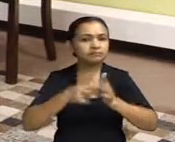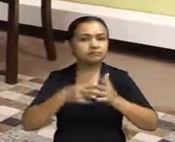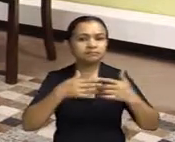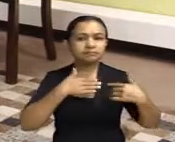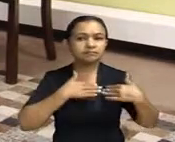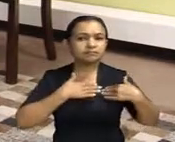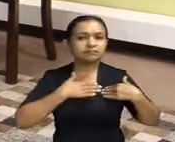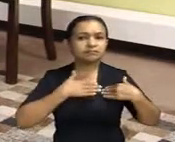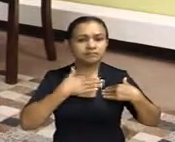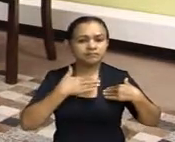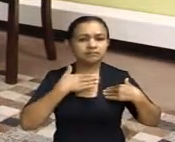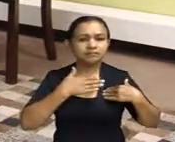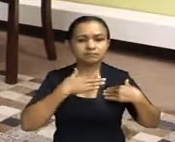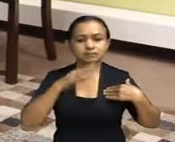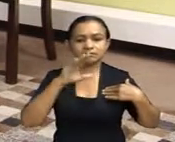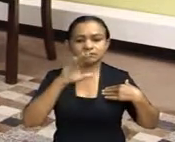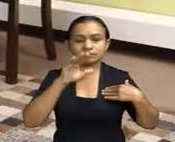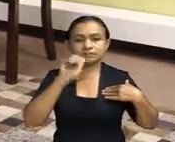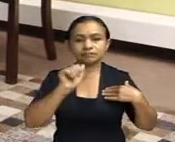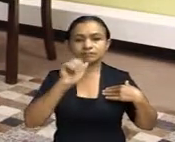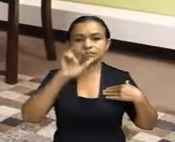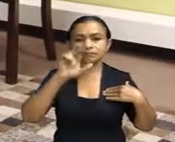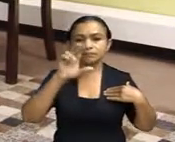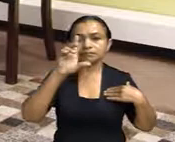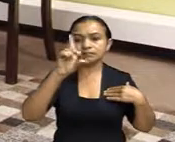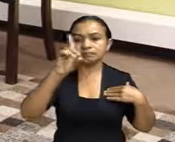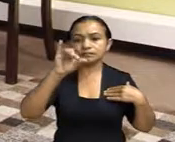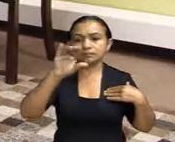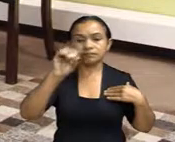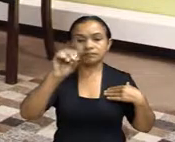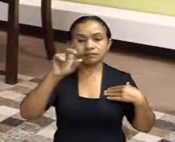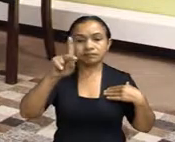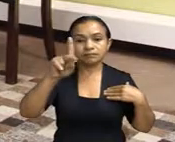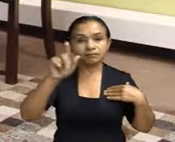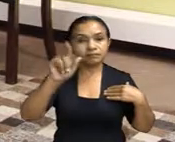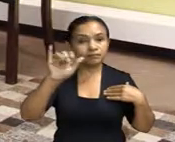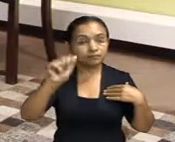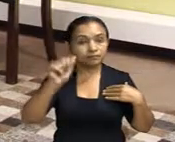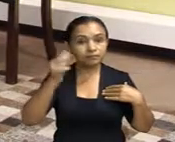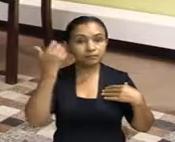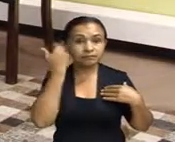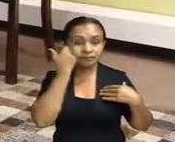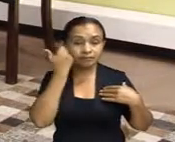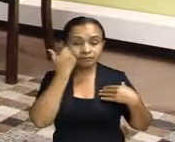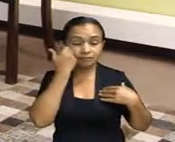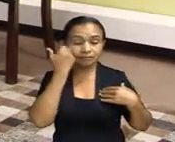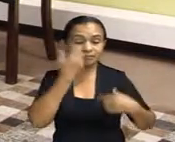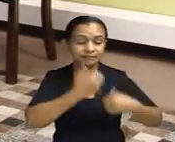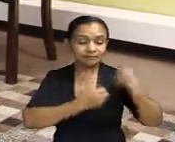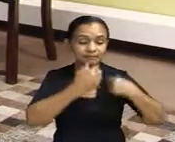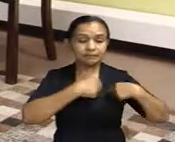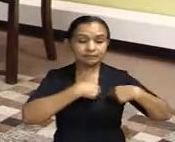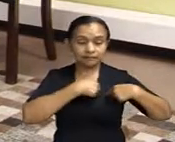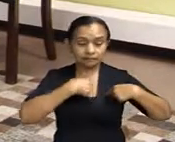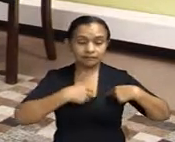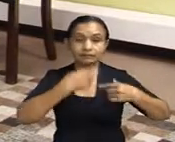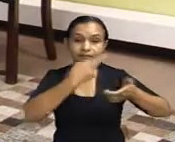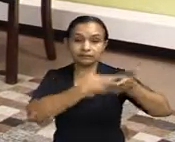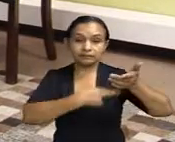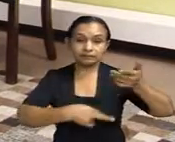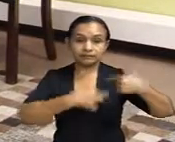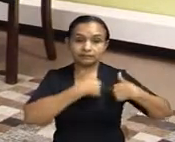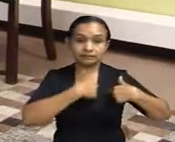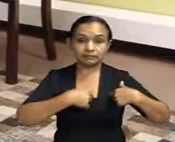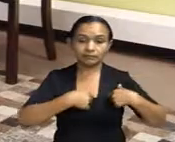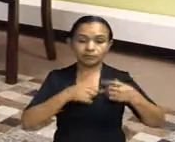de lo que es cardiopatía isquémica, que llamamos, ¿no? Que es la enfermedad de las arterias coronarias que se obstruyen por la presencia